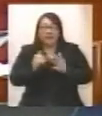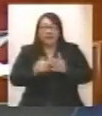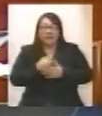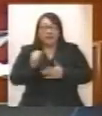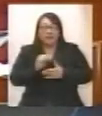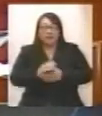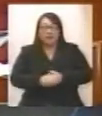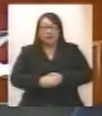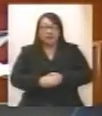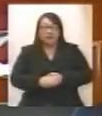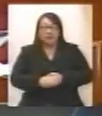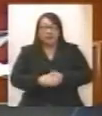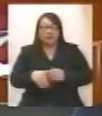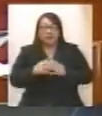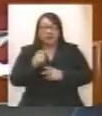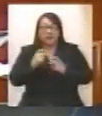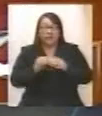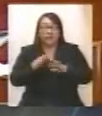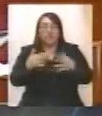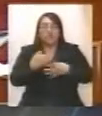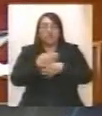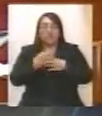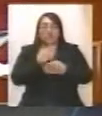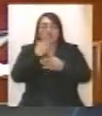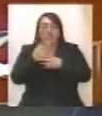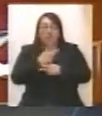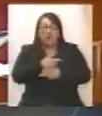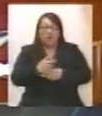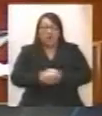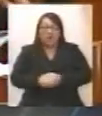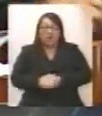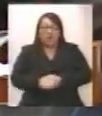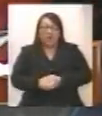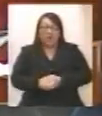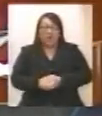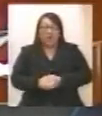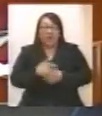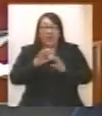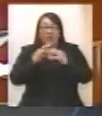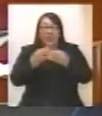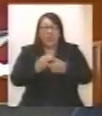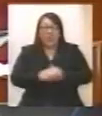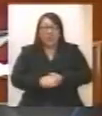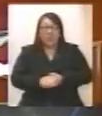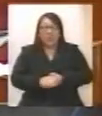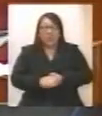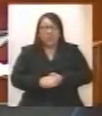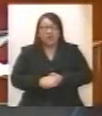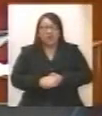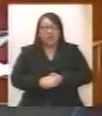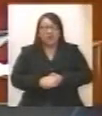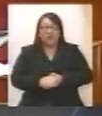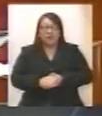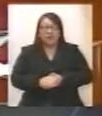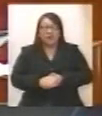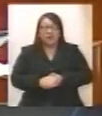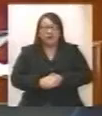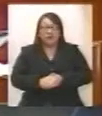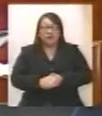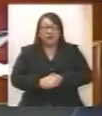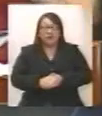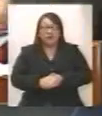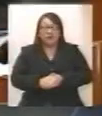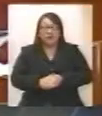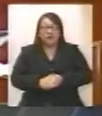nuevos soles para las víctimas de cualquier forma de violencia sexual y familiar, y que éstas accedan a los servicios de